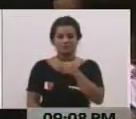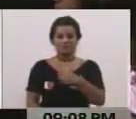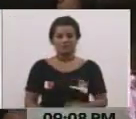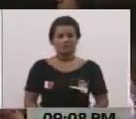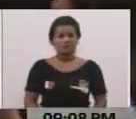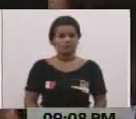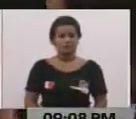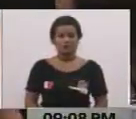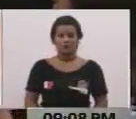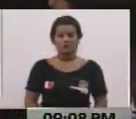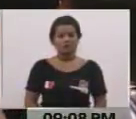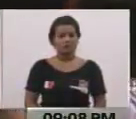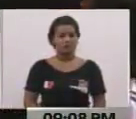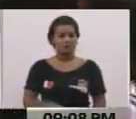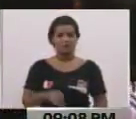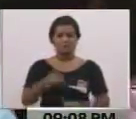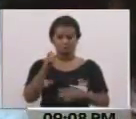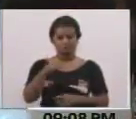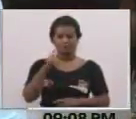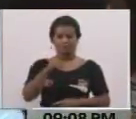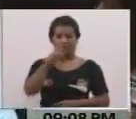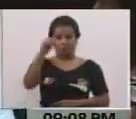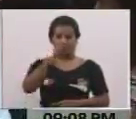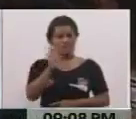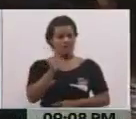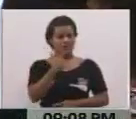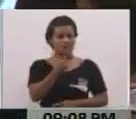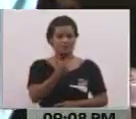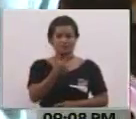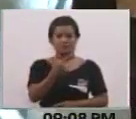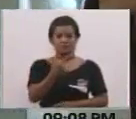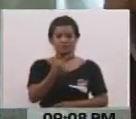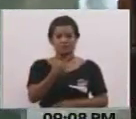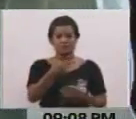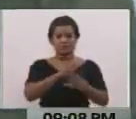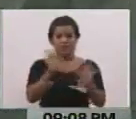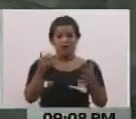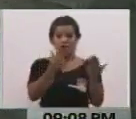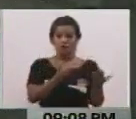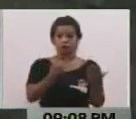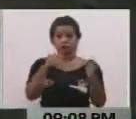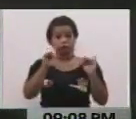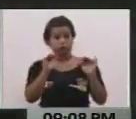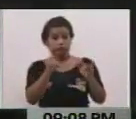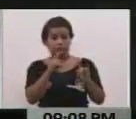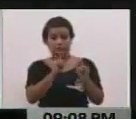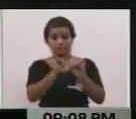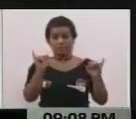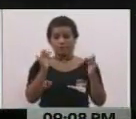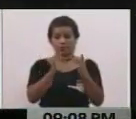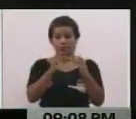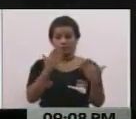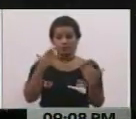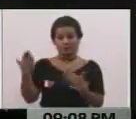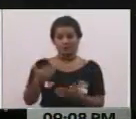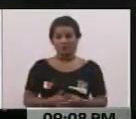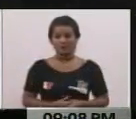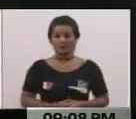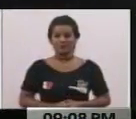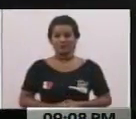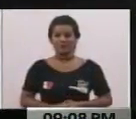Es el acercamiento del jefe de Estado, ya despidiendo a nuestra atleta venezolana. Y con estas imágenes vamos a devolver el